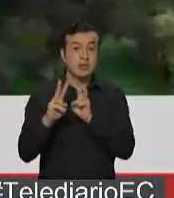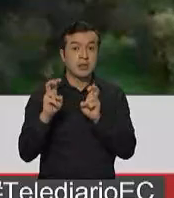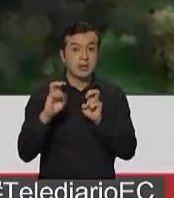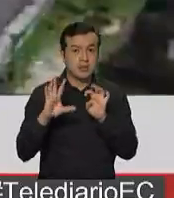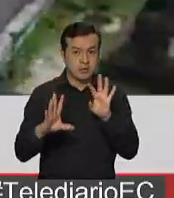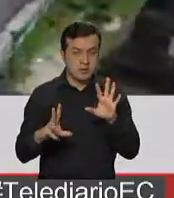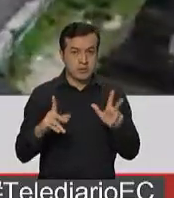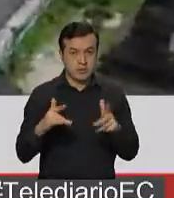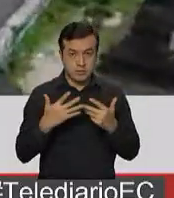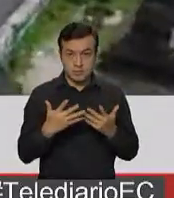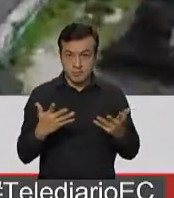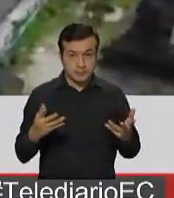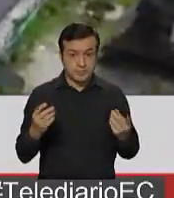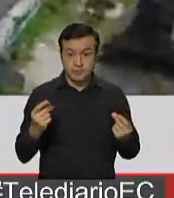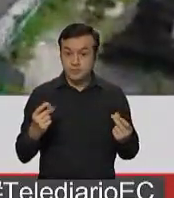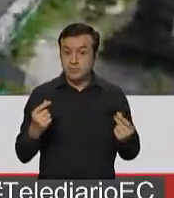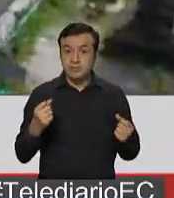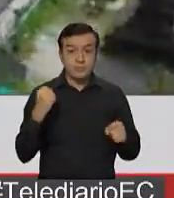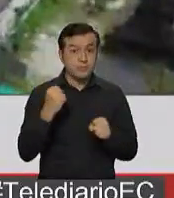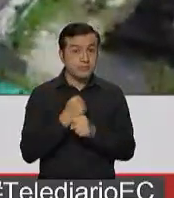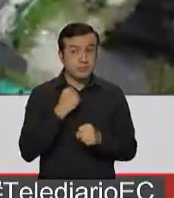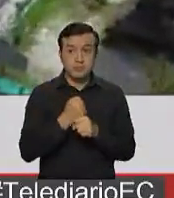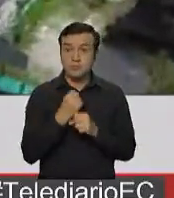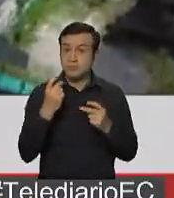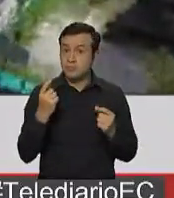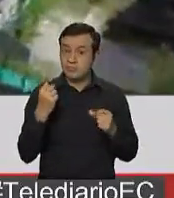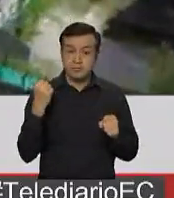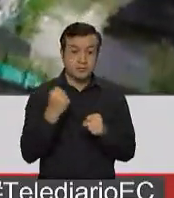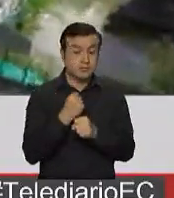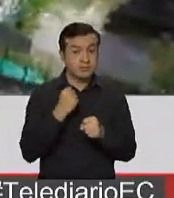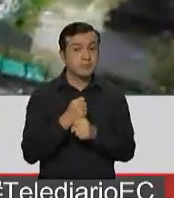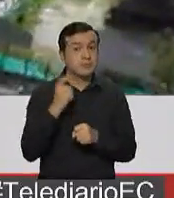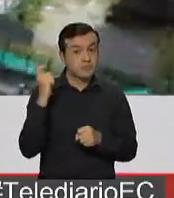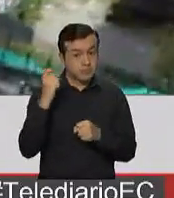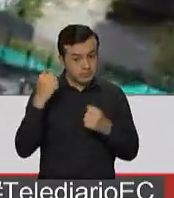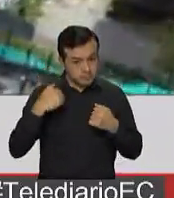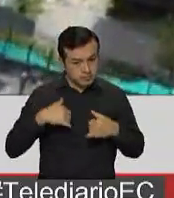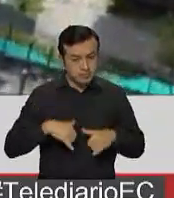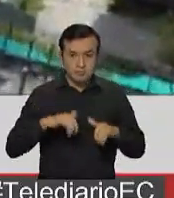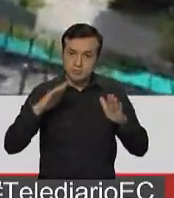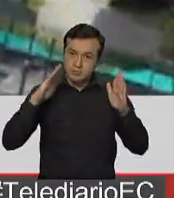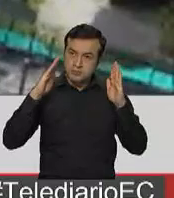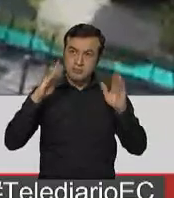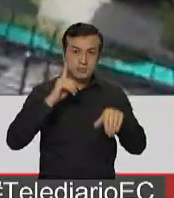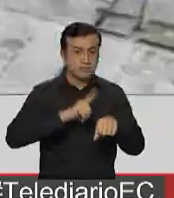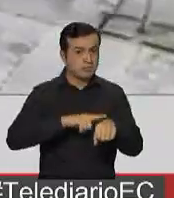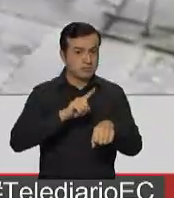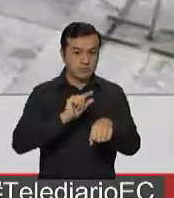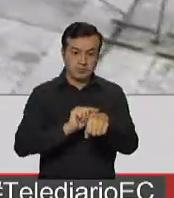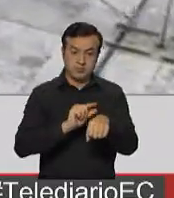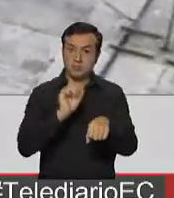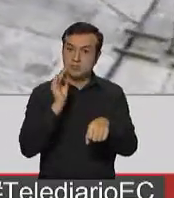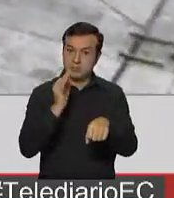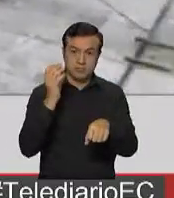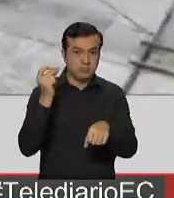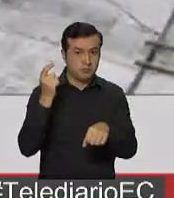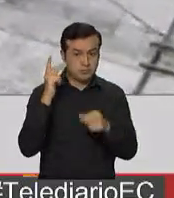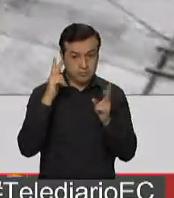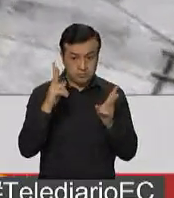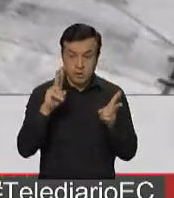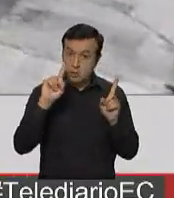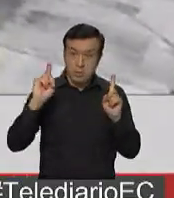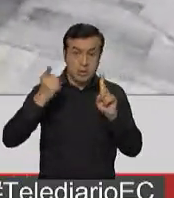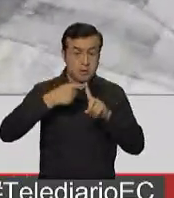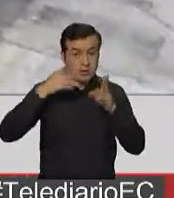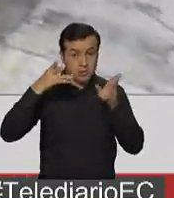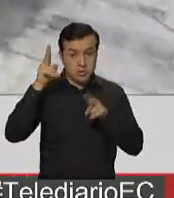corrupción. Pero la celeridad del trabajo debe, asimismo, ofrecer resultados a corto plazo. Esa es una primera mirada